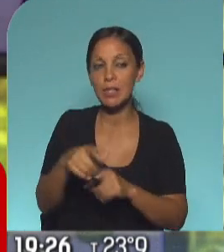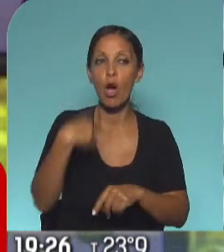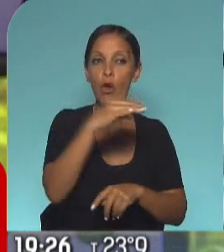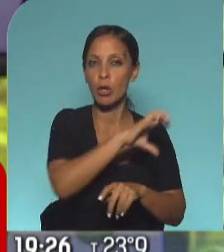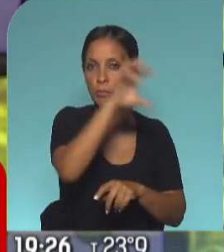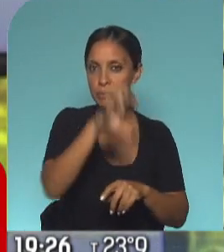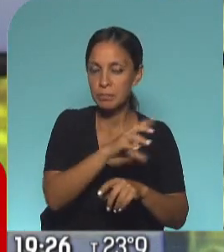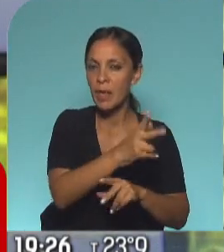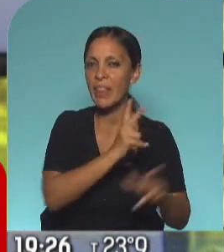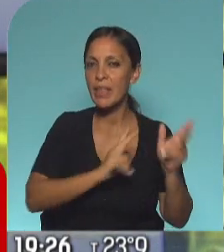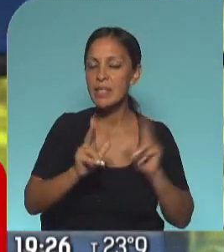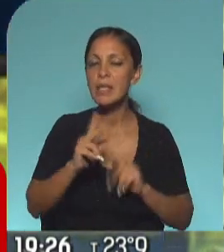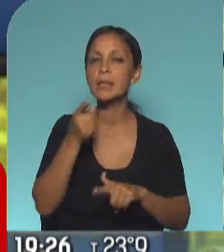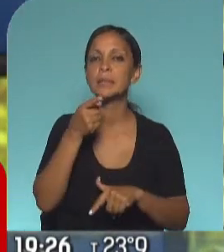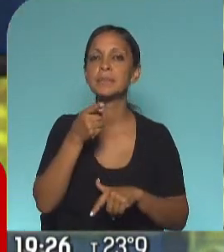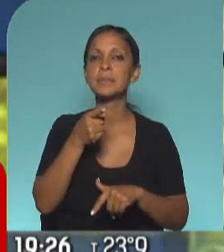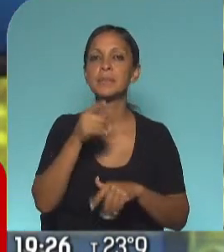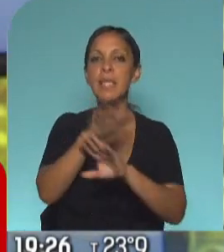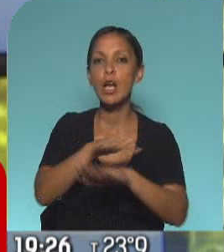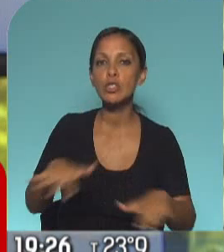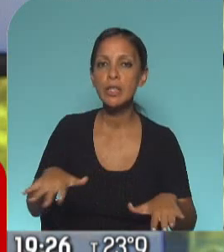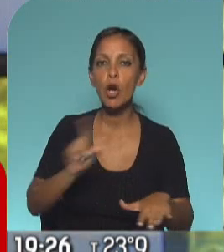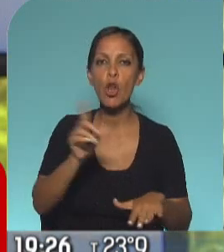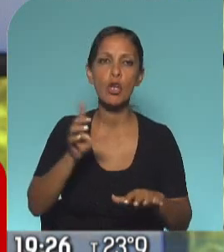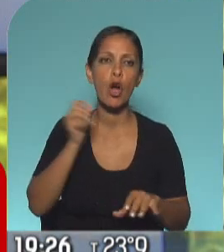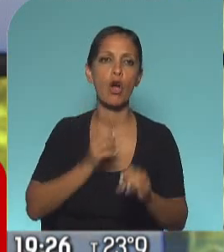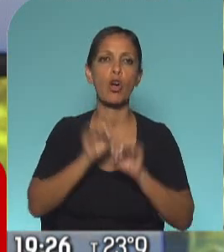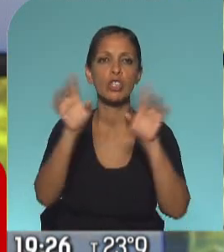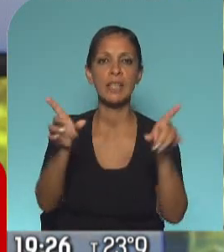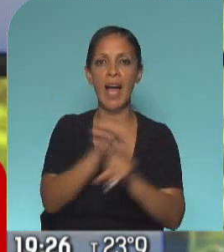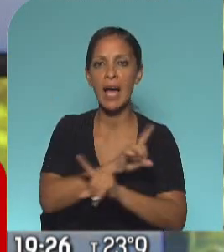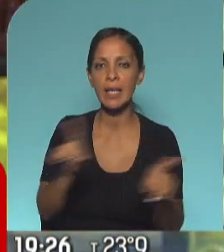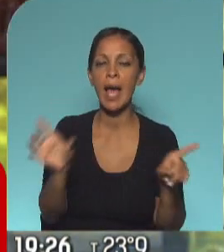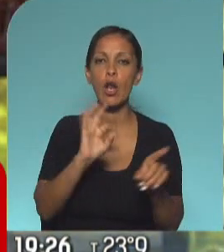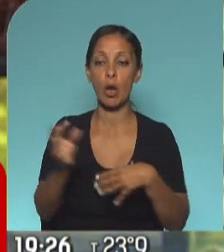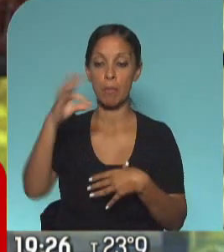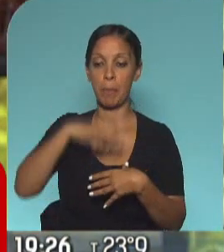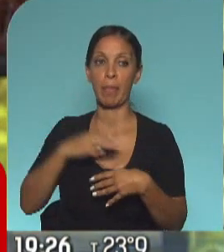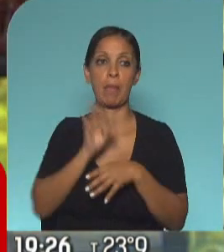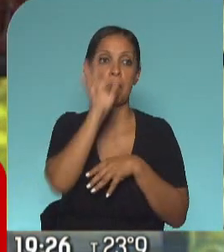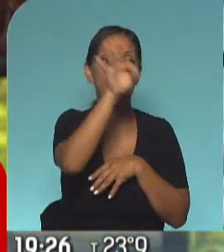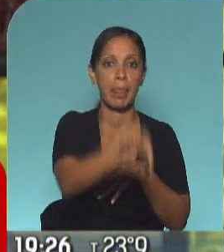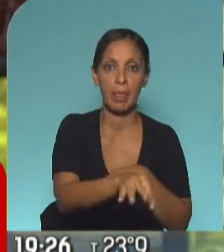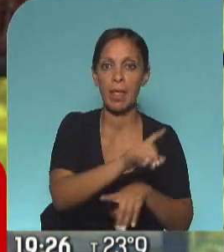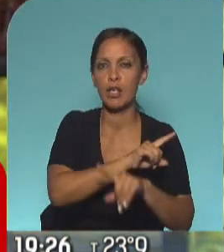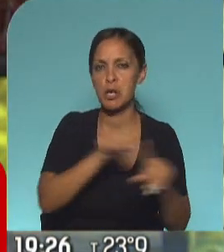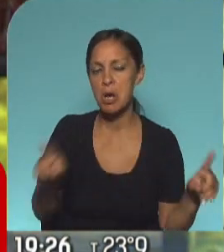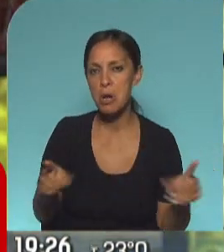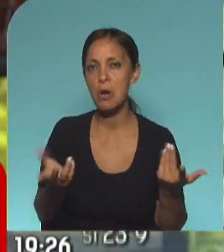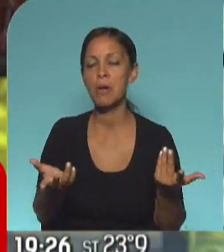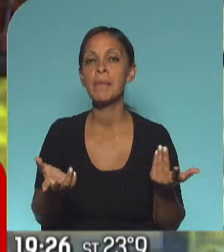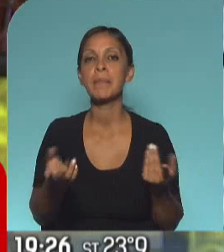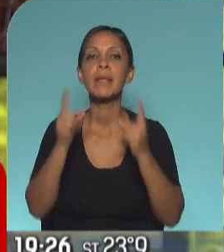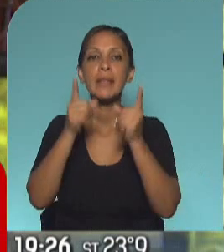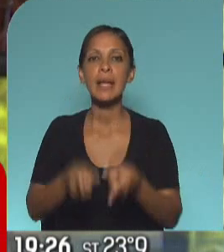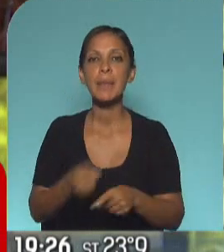que los niños y niñas no contagian o no son vectores de transmisión muy efectiva del virus, y que